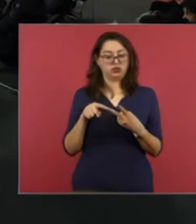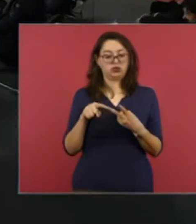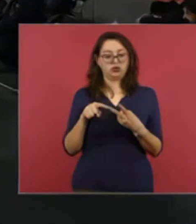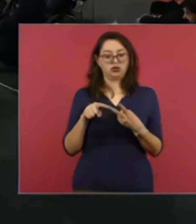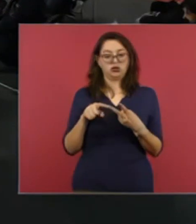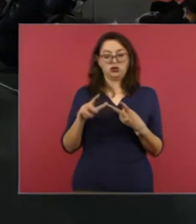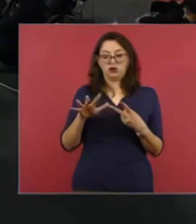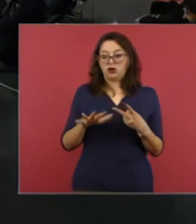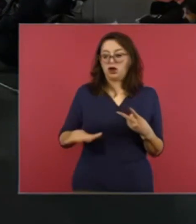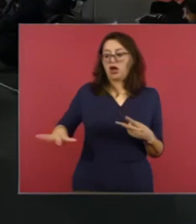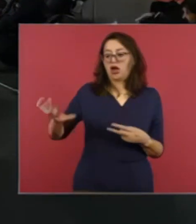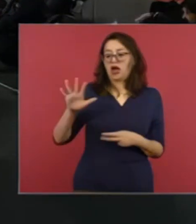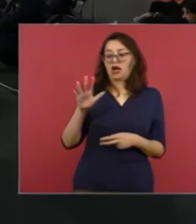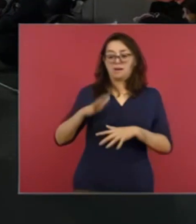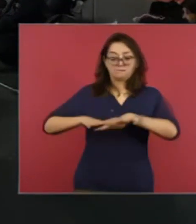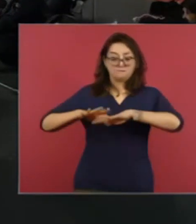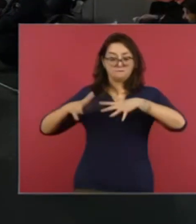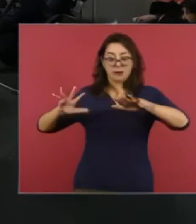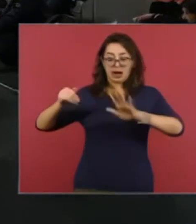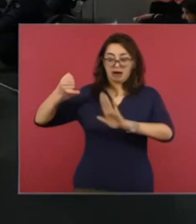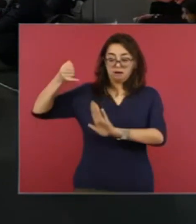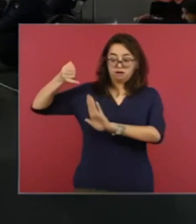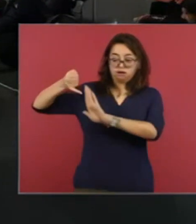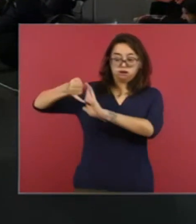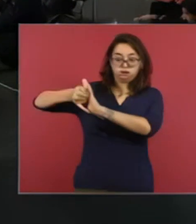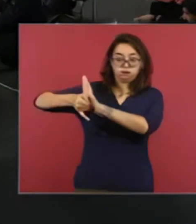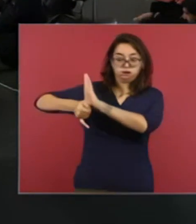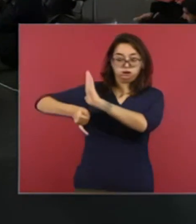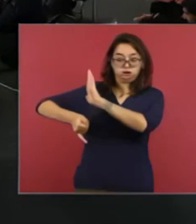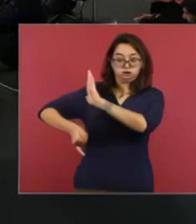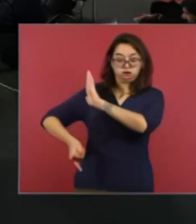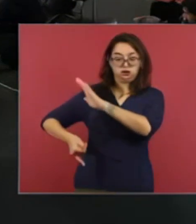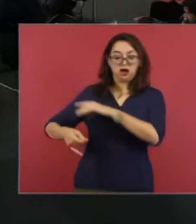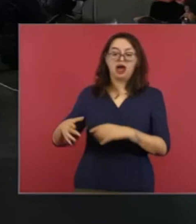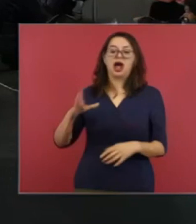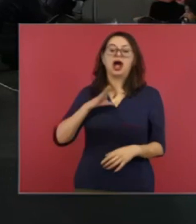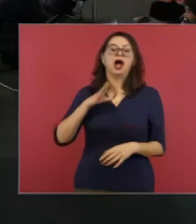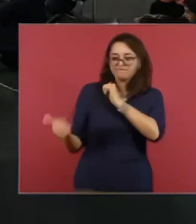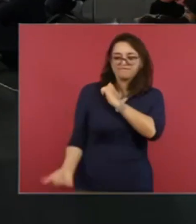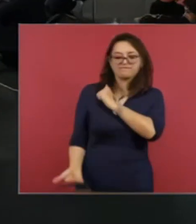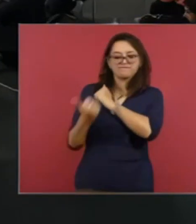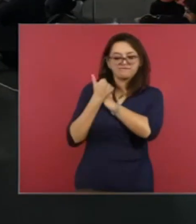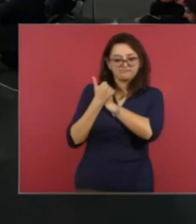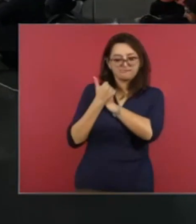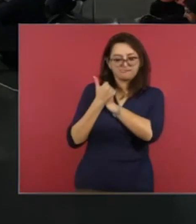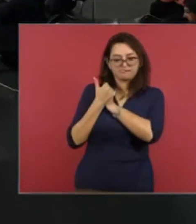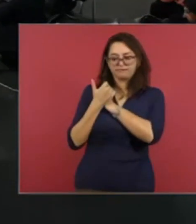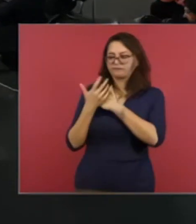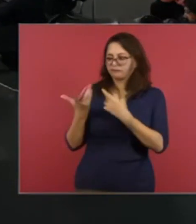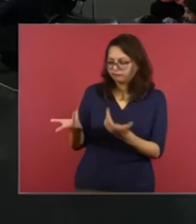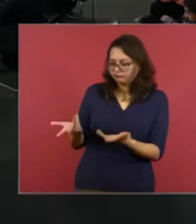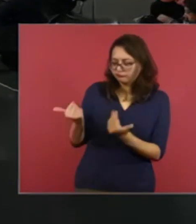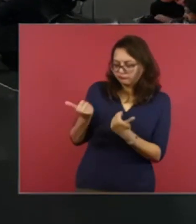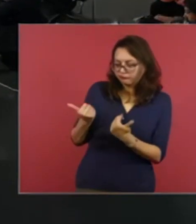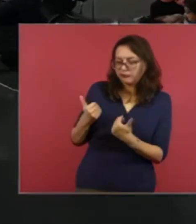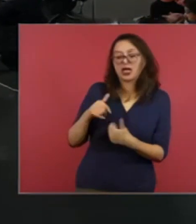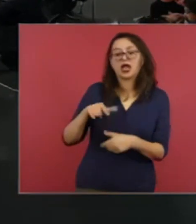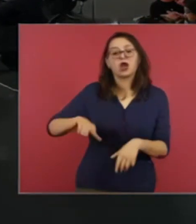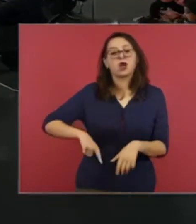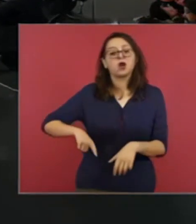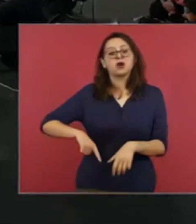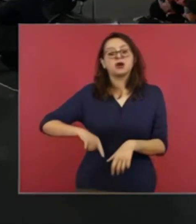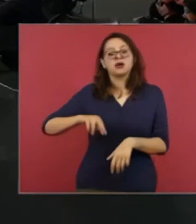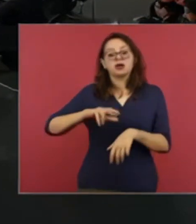que se acaban de reunir con nosotros, estuvo el gobernador Américo,